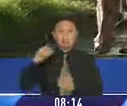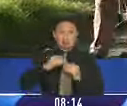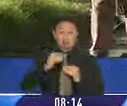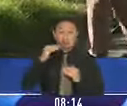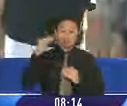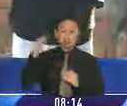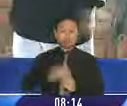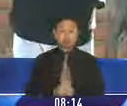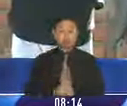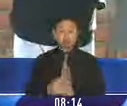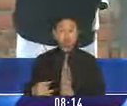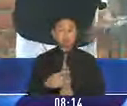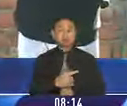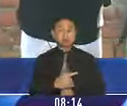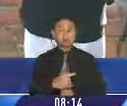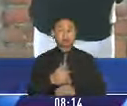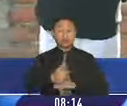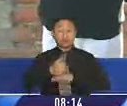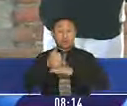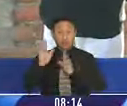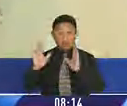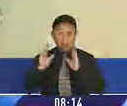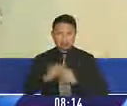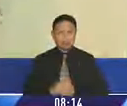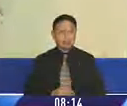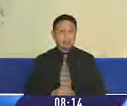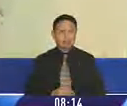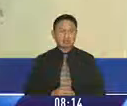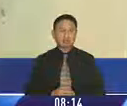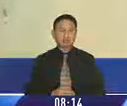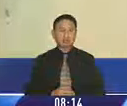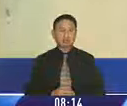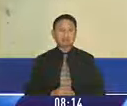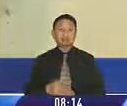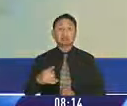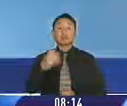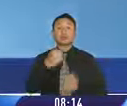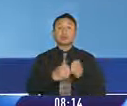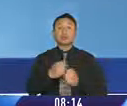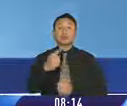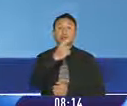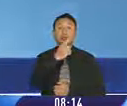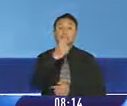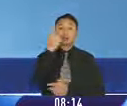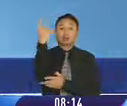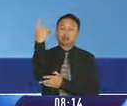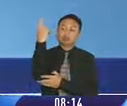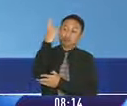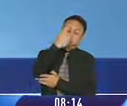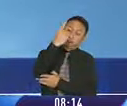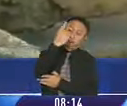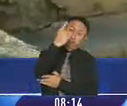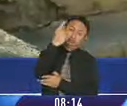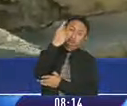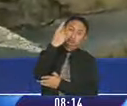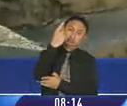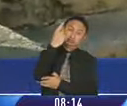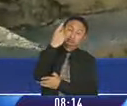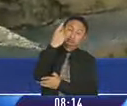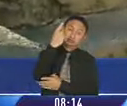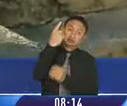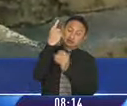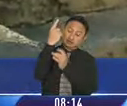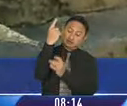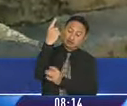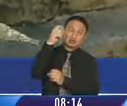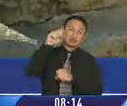largo tiempo no tiene oídos de parte de la autoridad. El gran problema con el poste es que está vencido, el poste para allá está apolillado